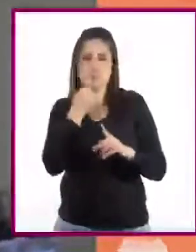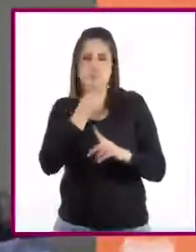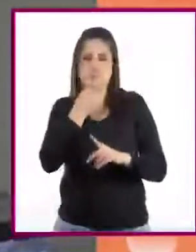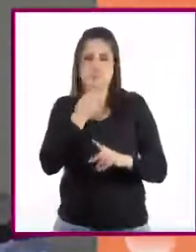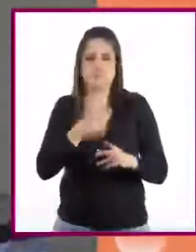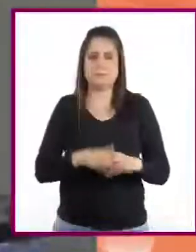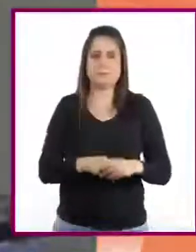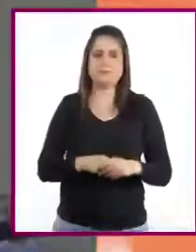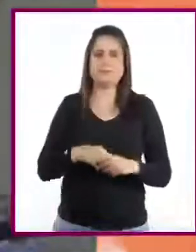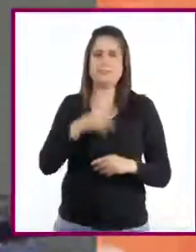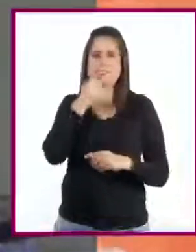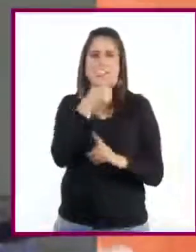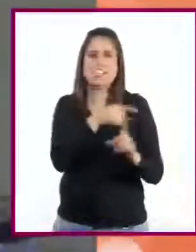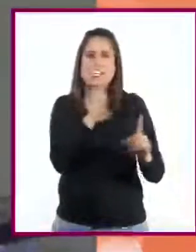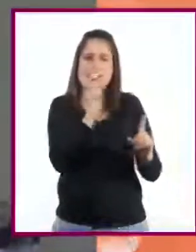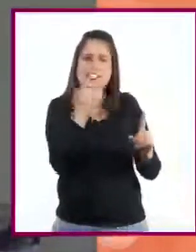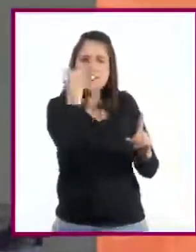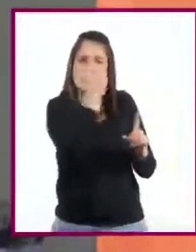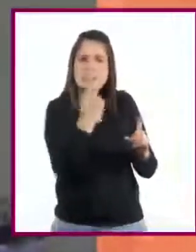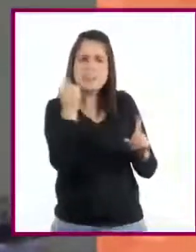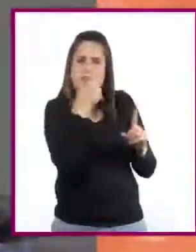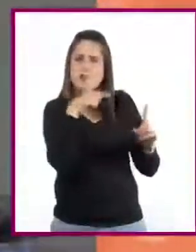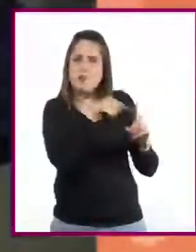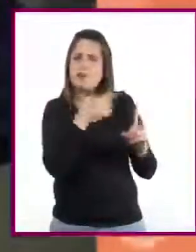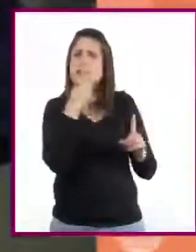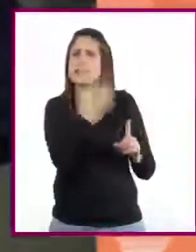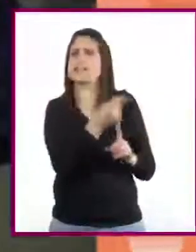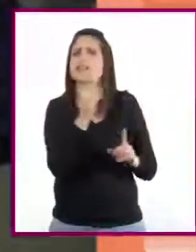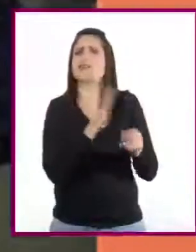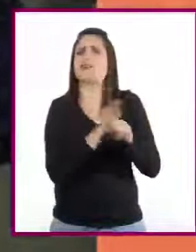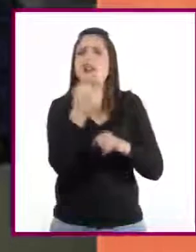¿Qué quiere usted decir? ¿En qué idioma le explicó a este muchacho de qué lo acusa?